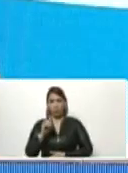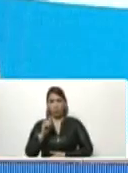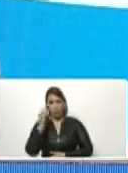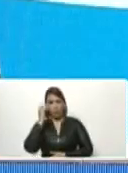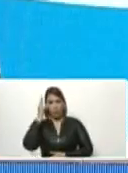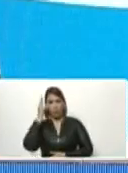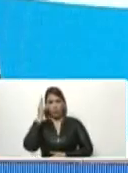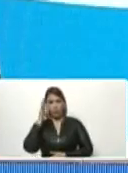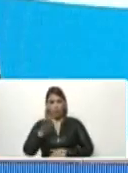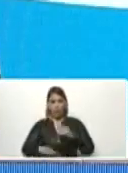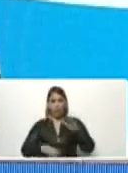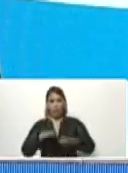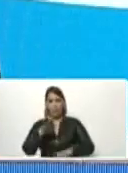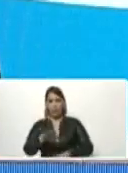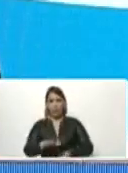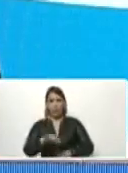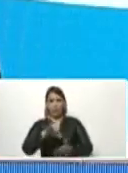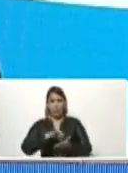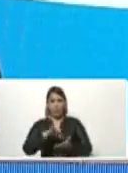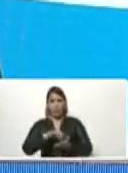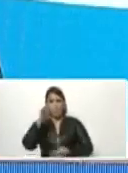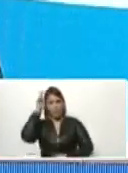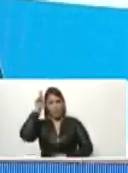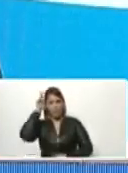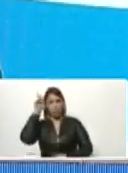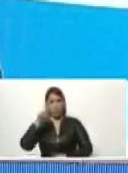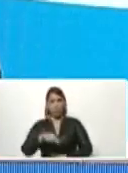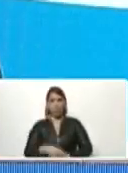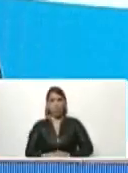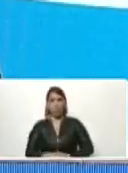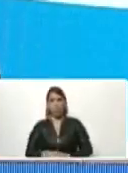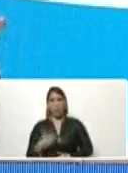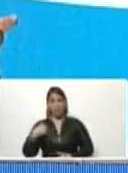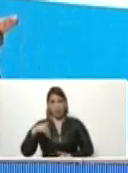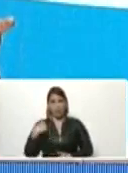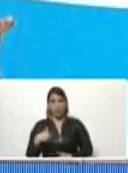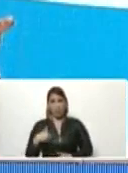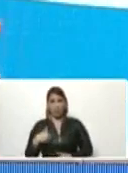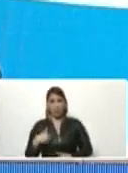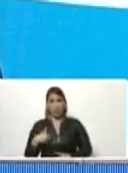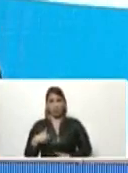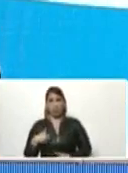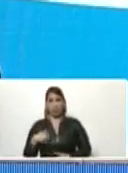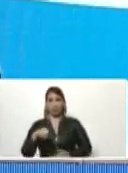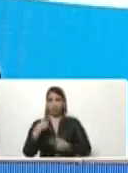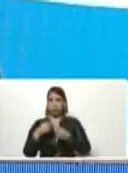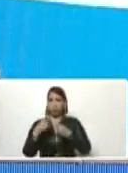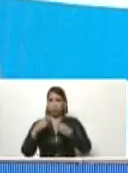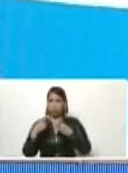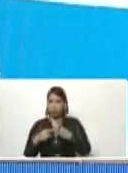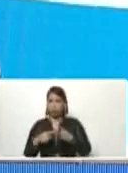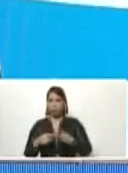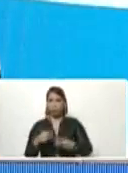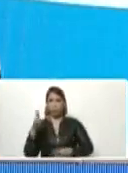desde Lima, desde Santiago, desde Buenos Aires, desde Asunción, desde